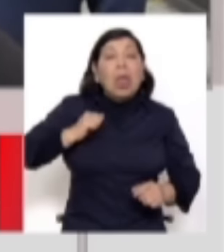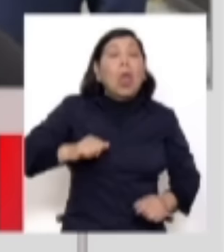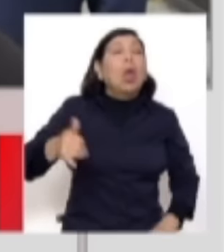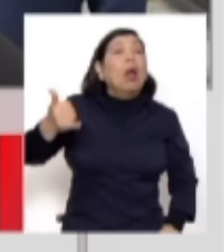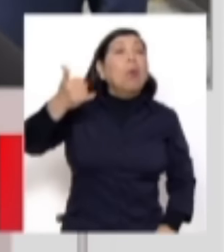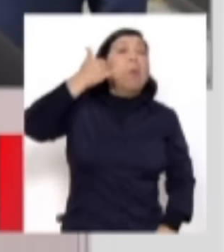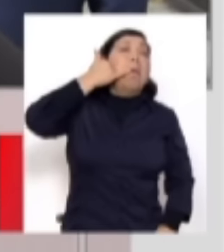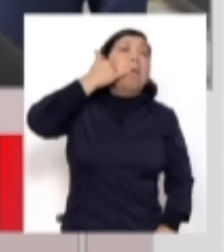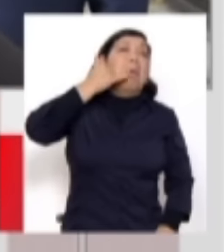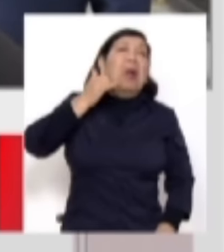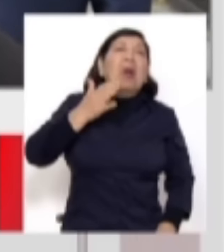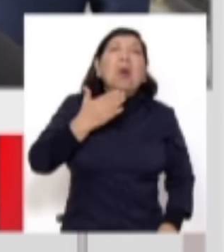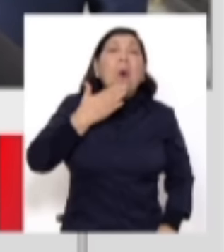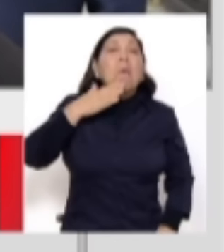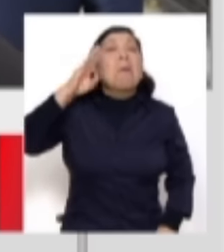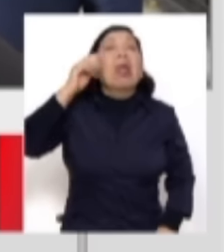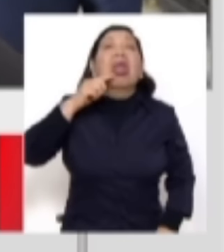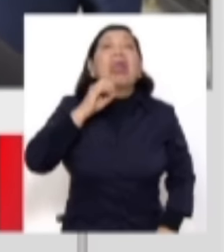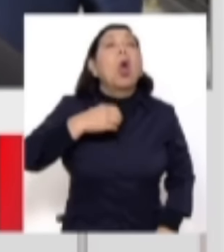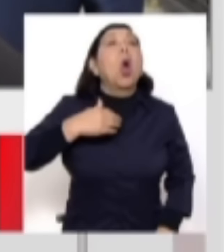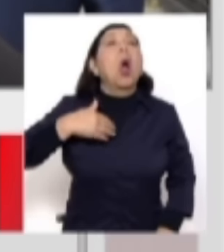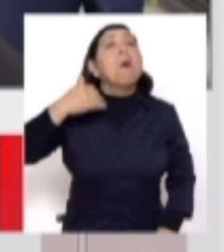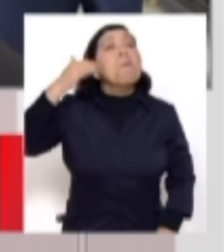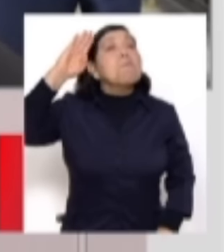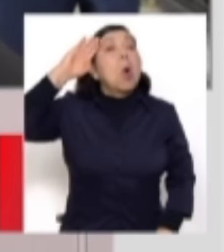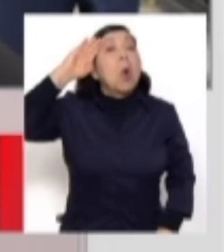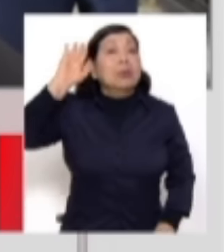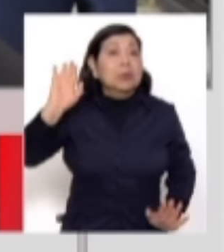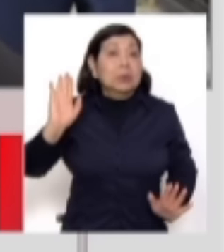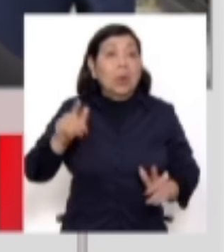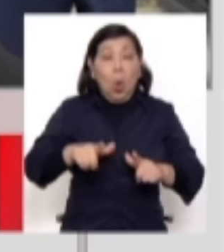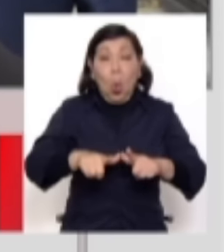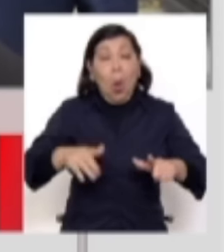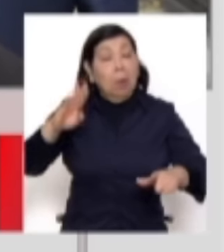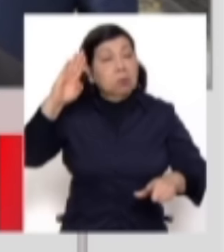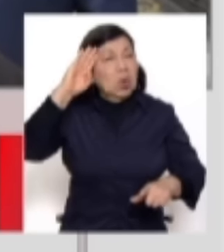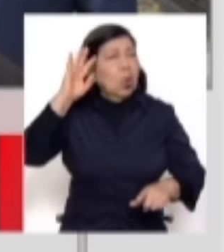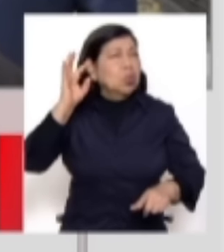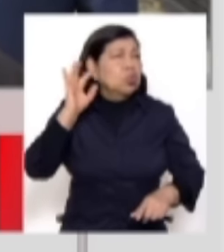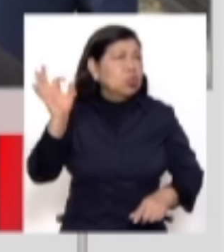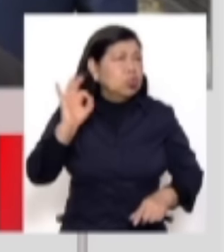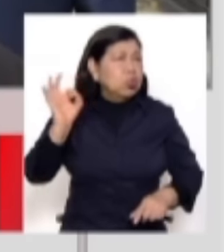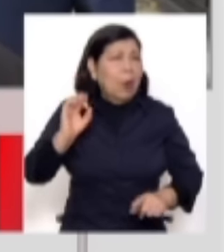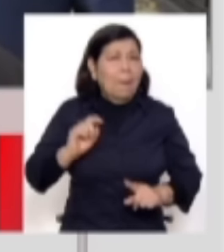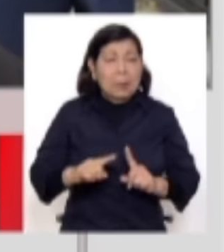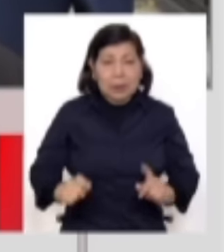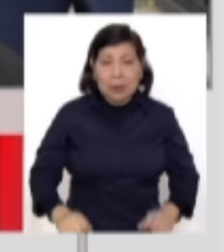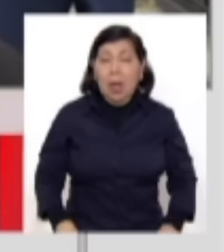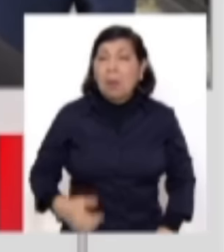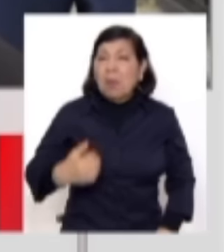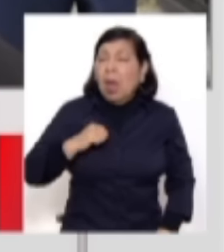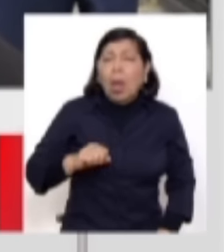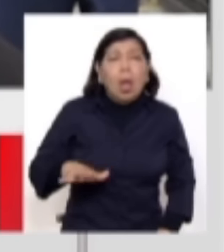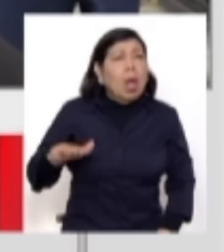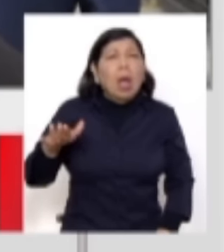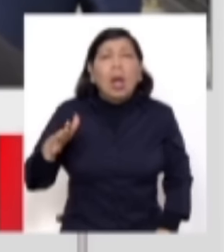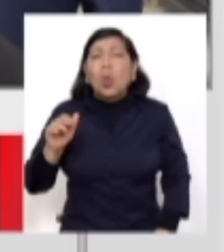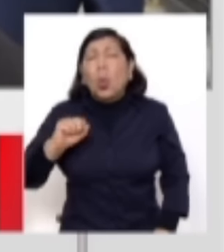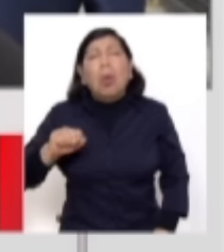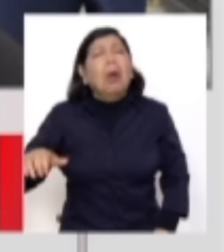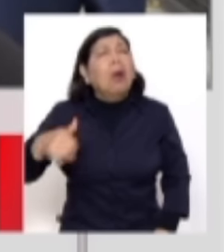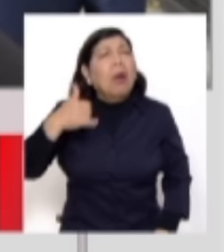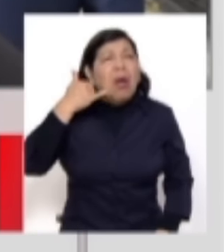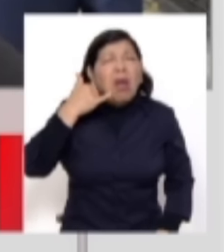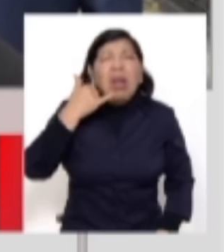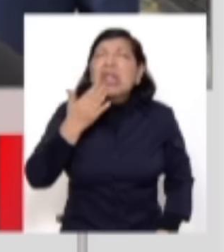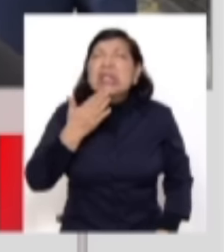hijo de un tal policía. Supuestamente estaba en la comisaría porque sonaba hasta la sirena. Entonces mi hijo le